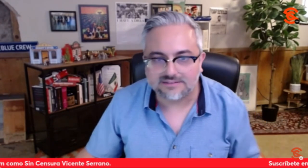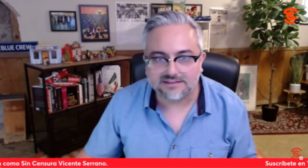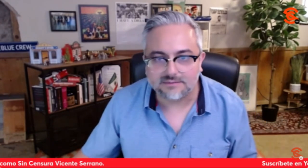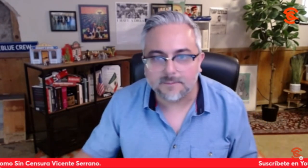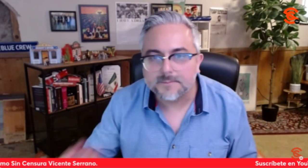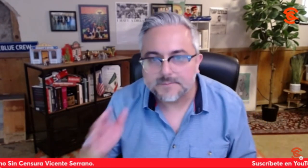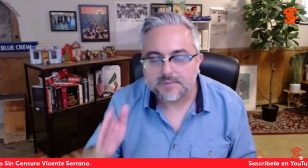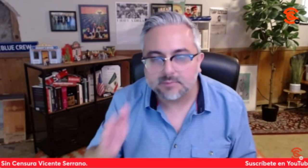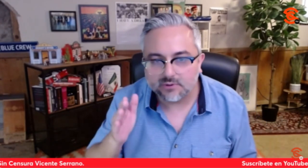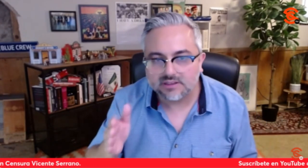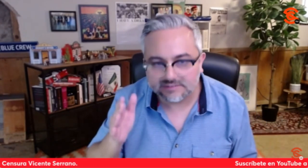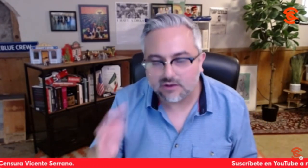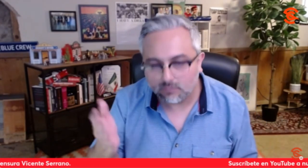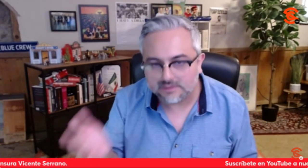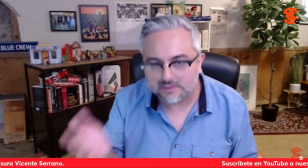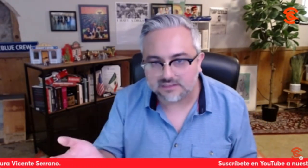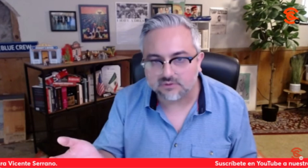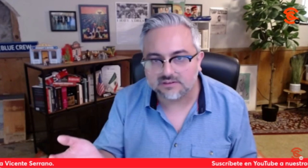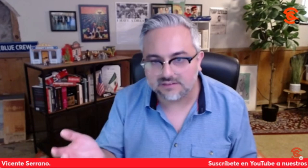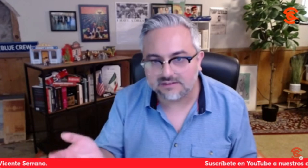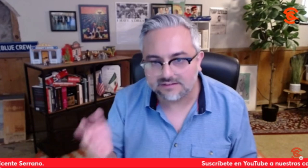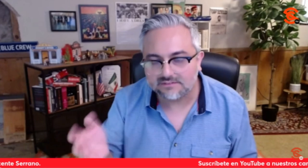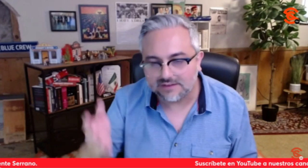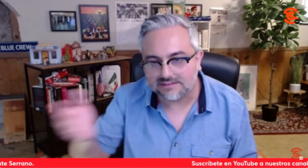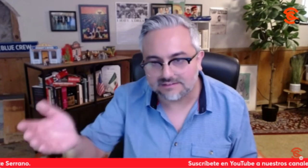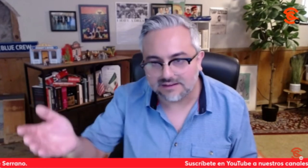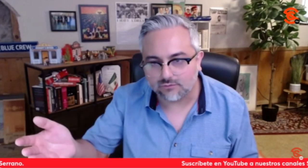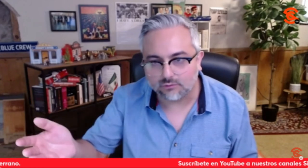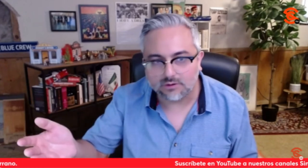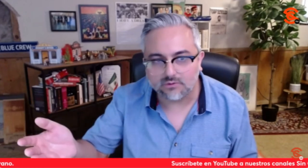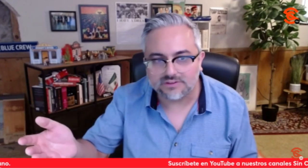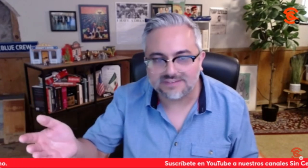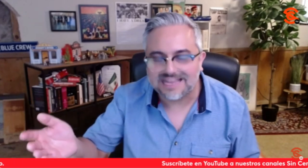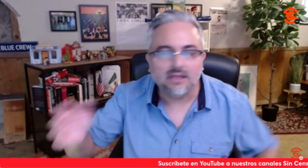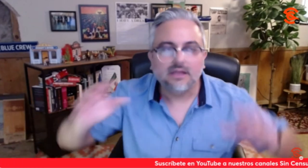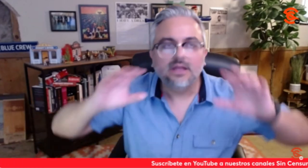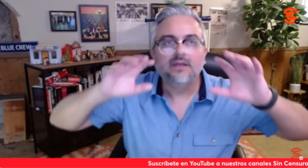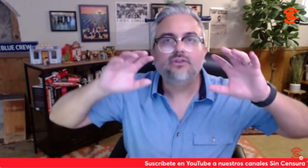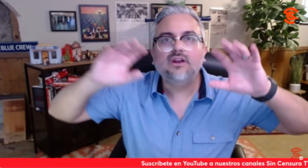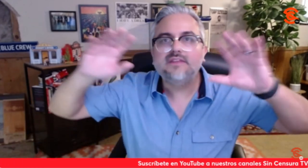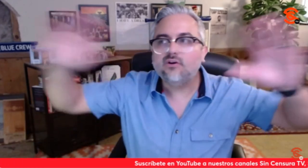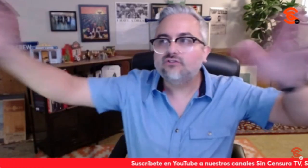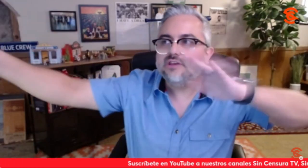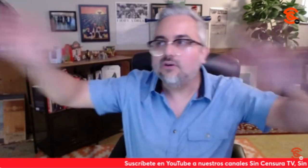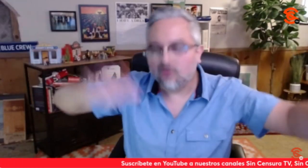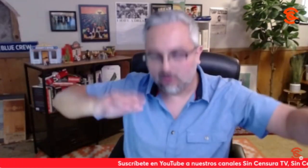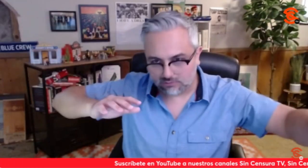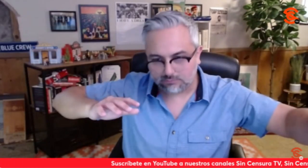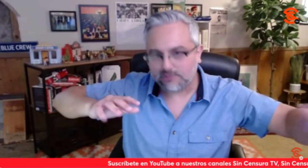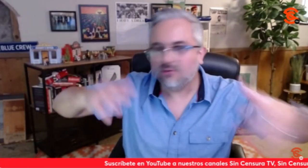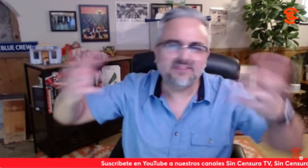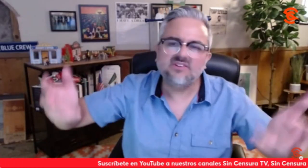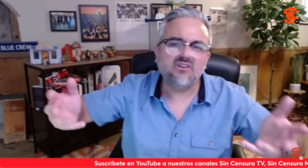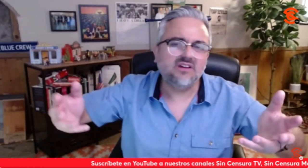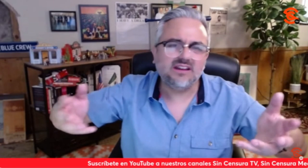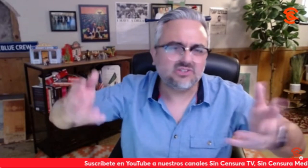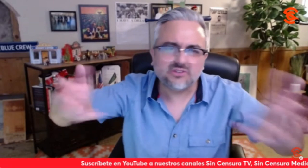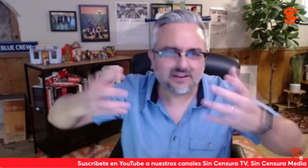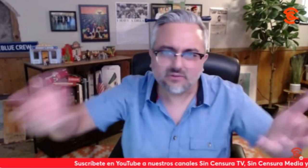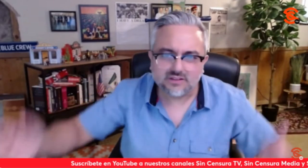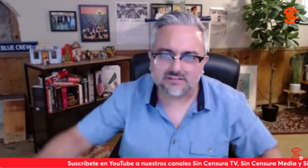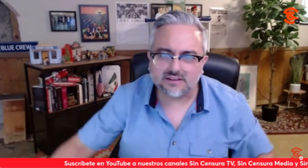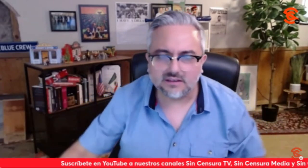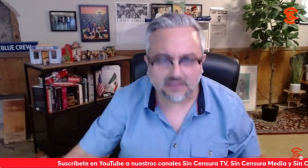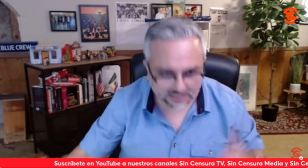la iniciativa, pero que está convencido que se hace falta esa reforma judicial. No le dijo sí o no, pero evadió el hecho